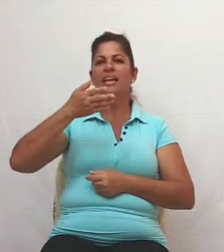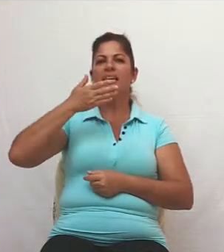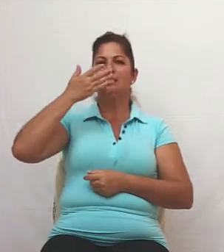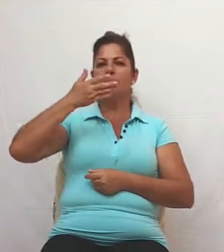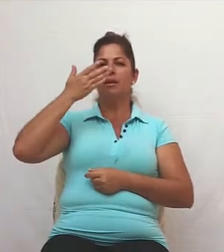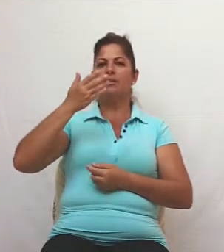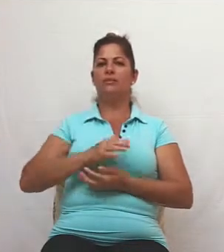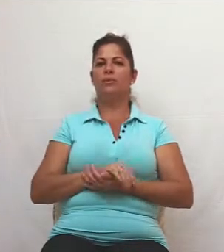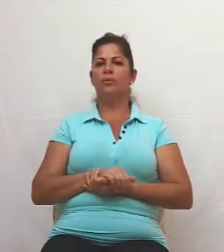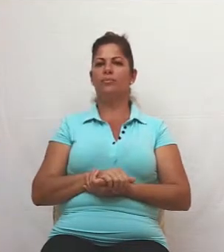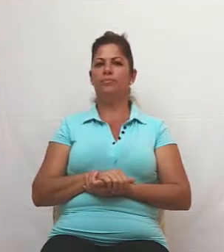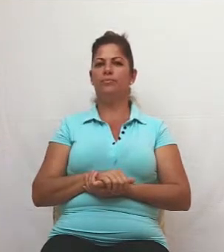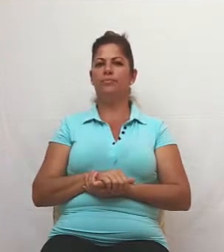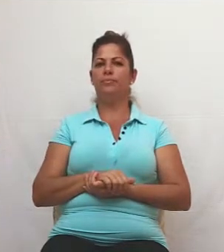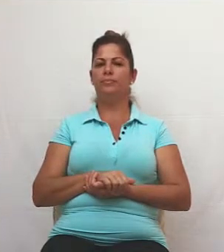respiración